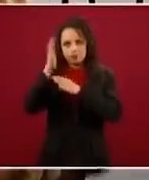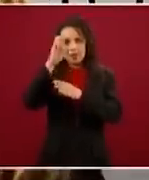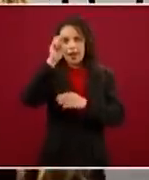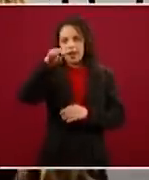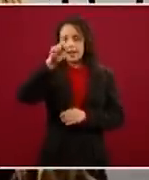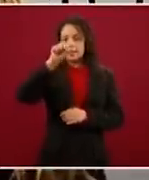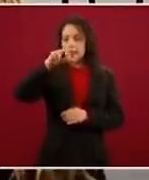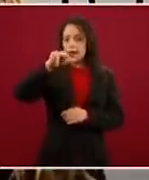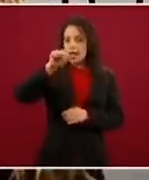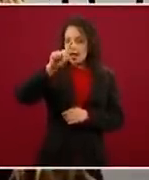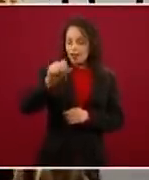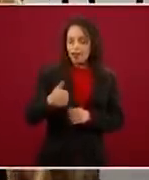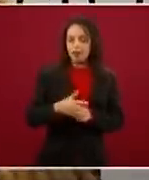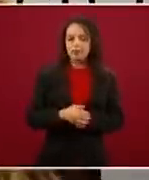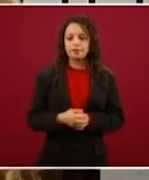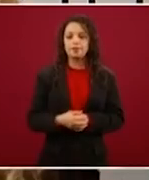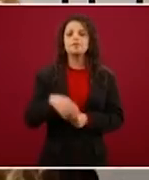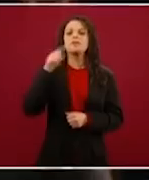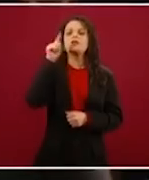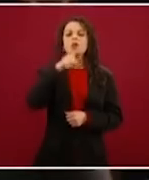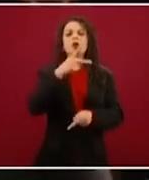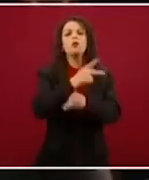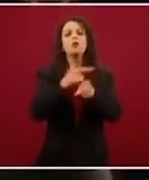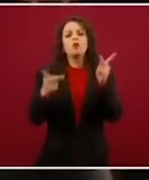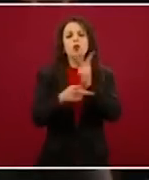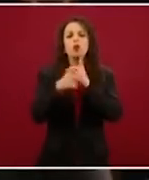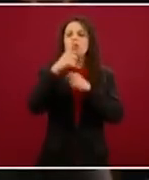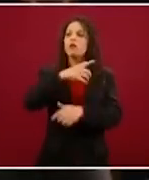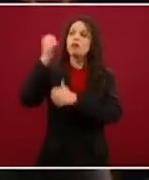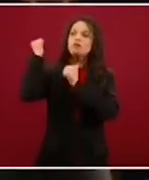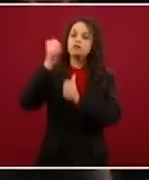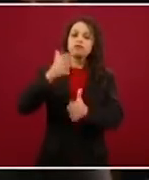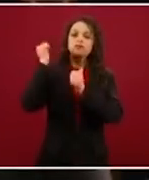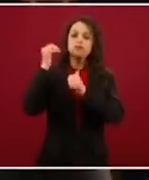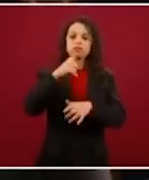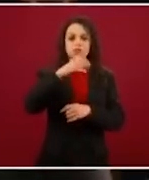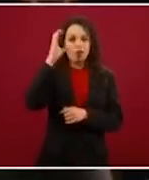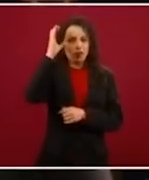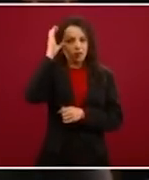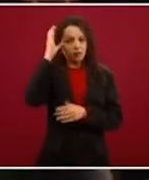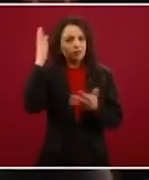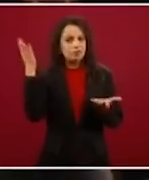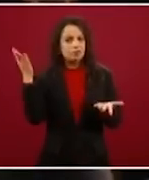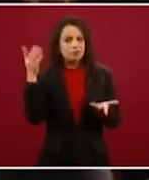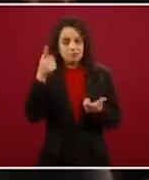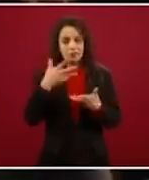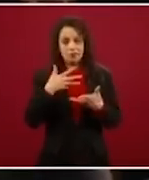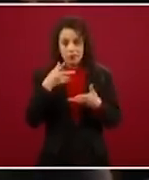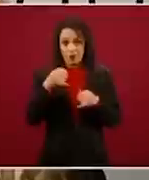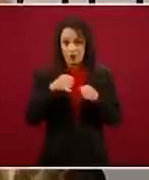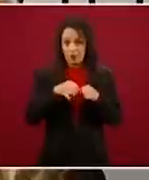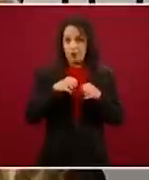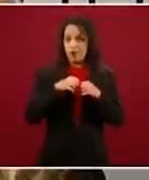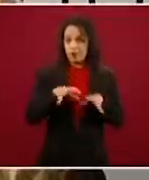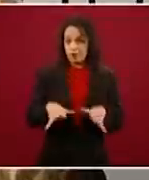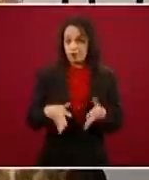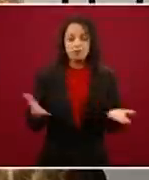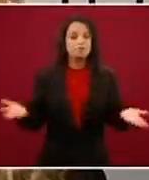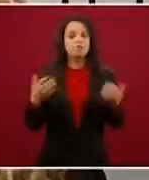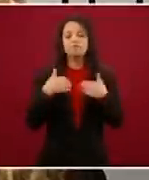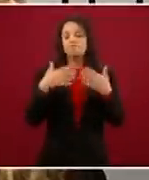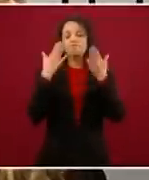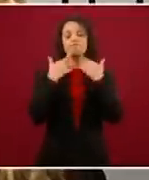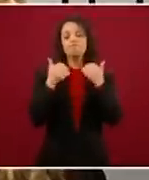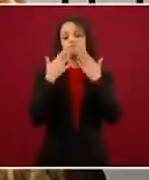el tema de los insumos que provienen de China, si ha tenido alguna información. Bueno, no tenemos información